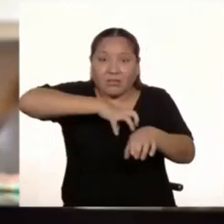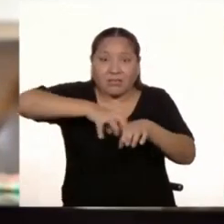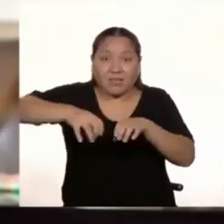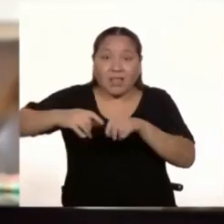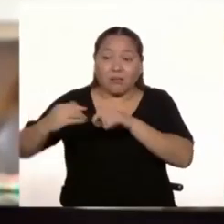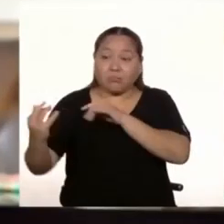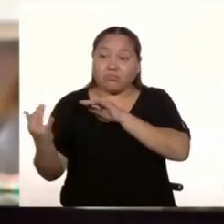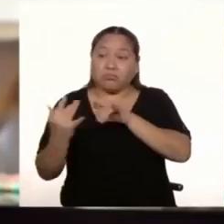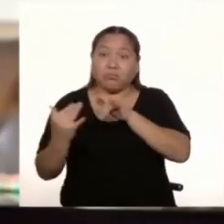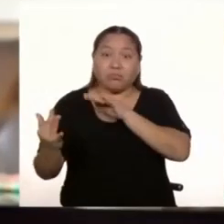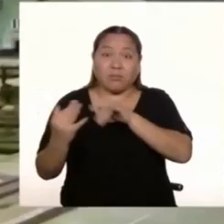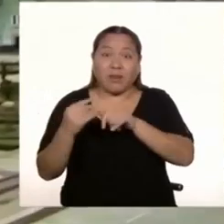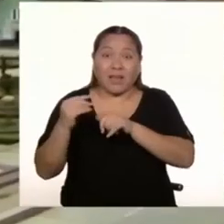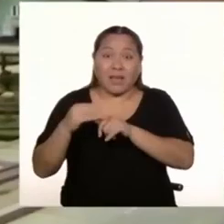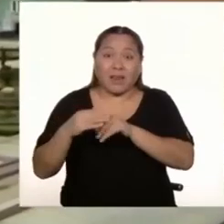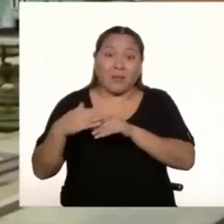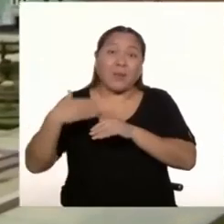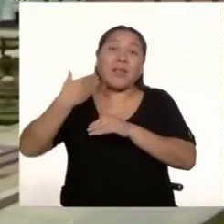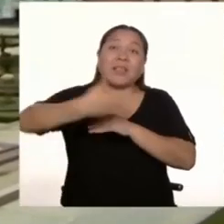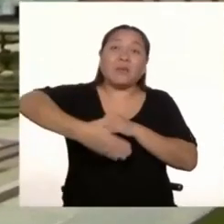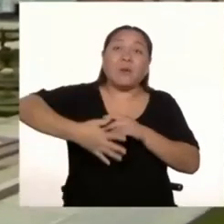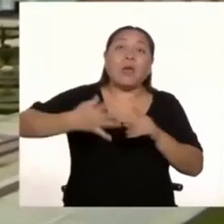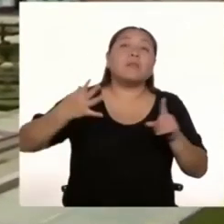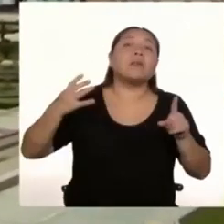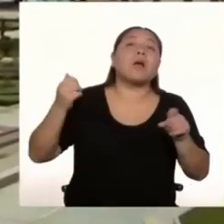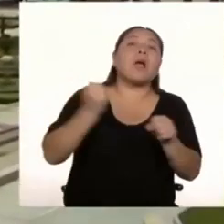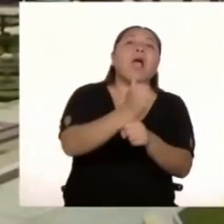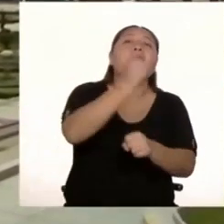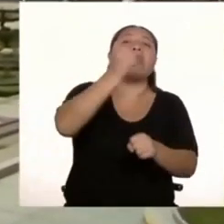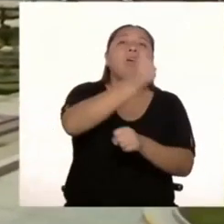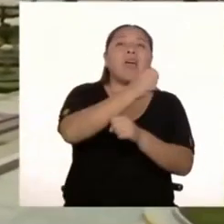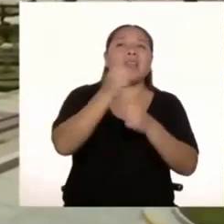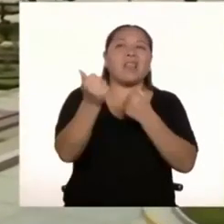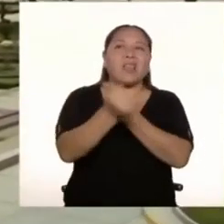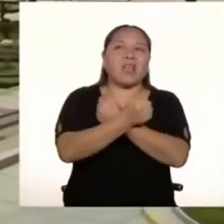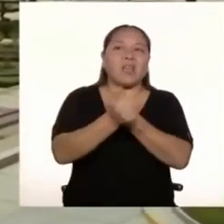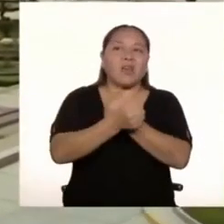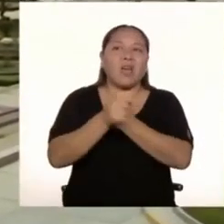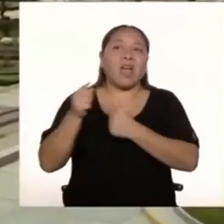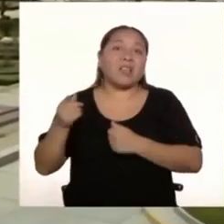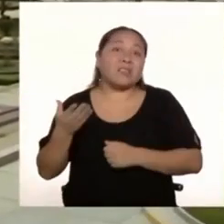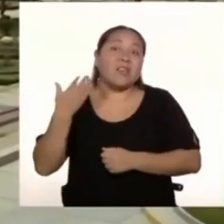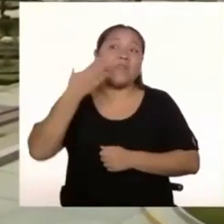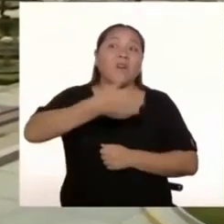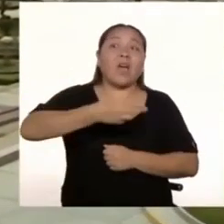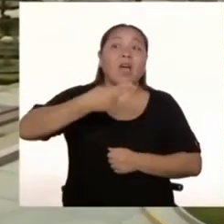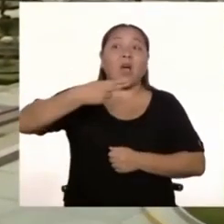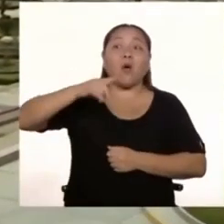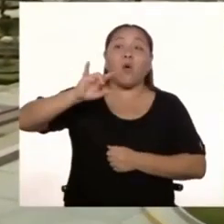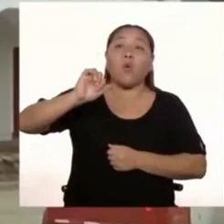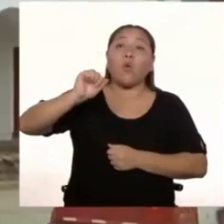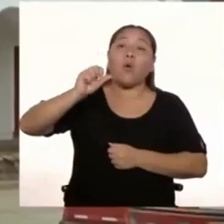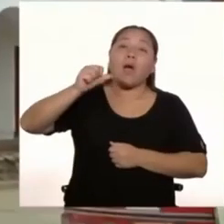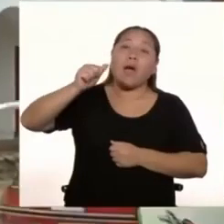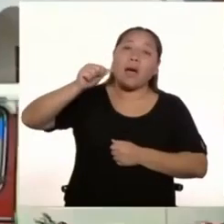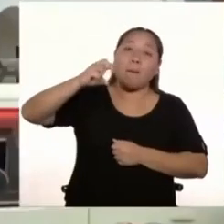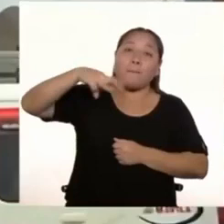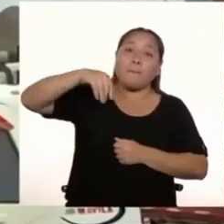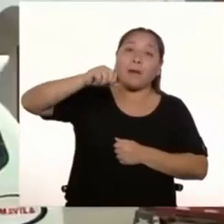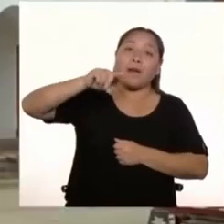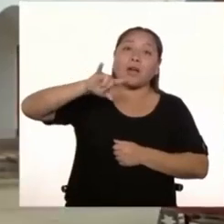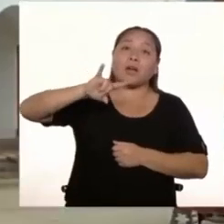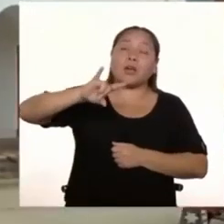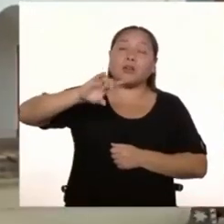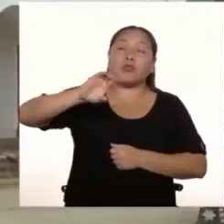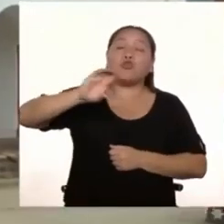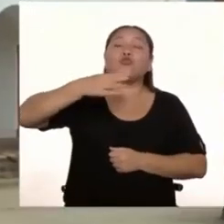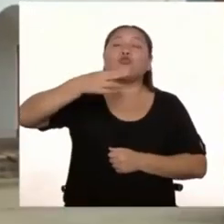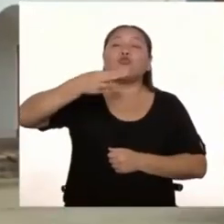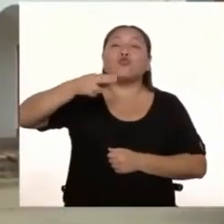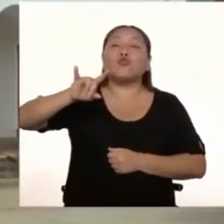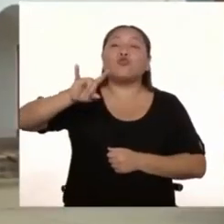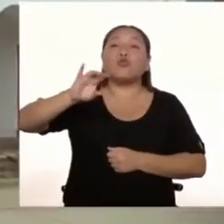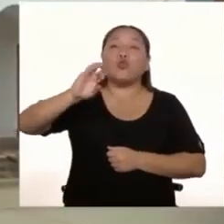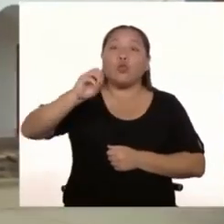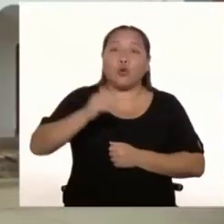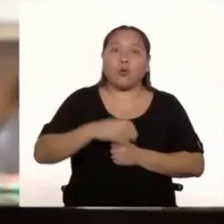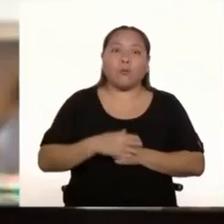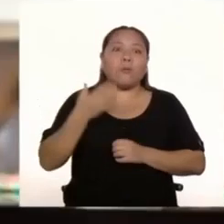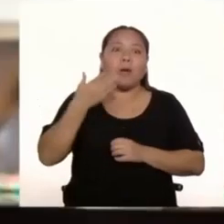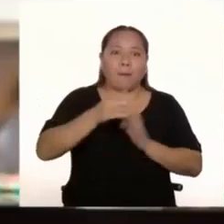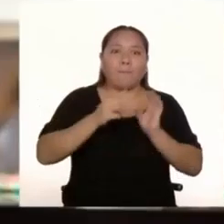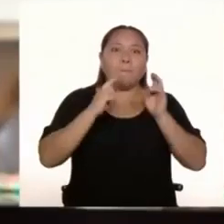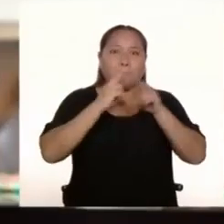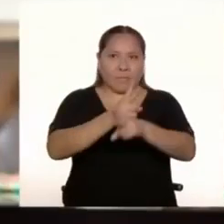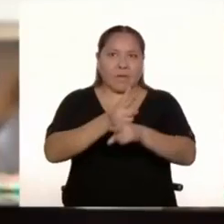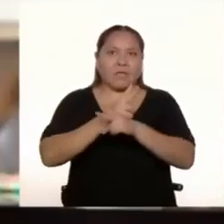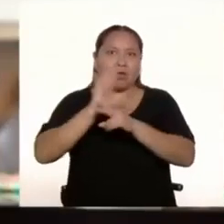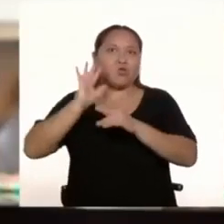el triunfo en Ayacucho, ¿no? Entonces él se va a Huamachuco, presta su casa para que Bolívar se hospede ahí.